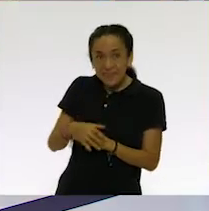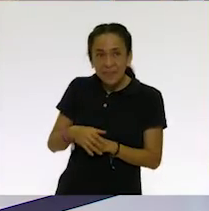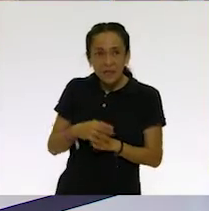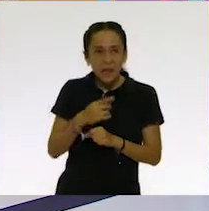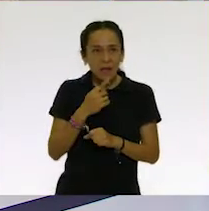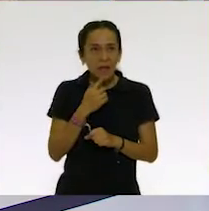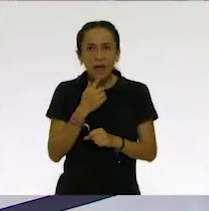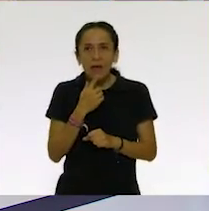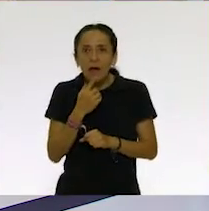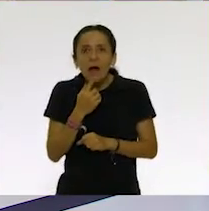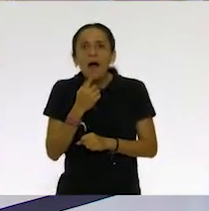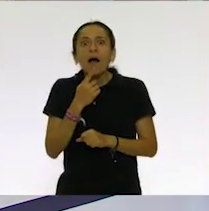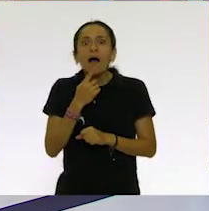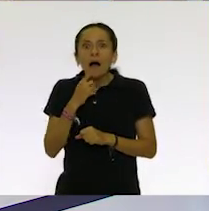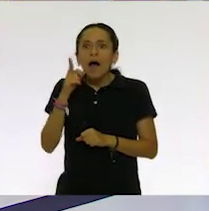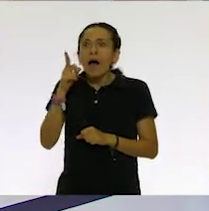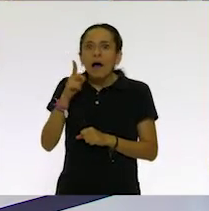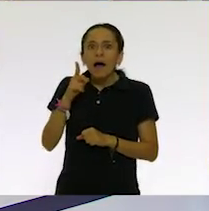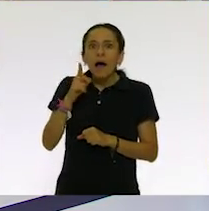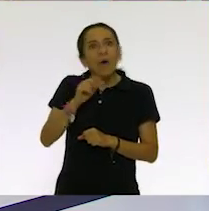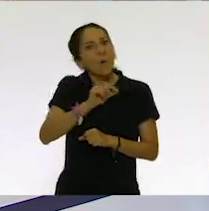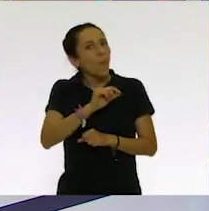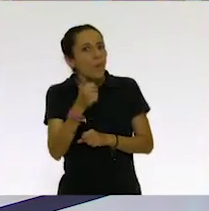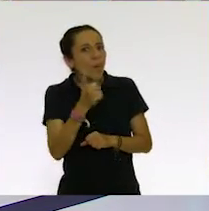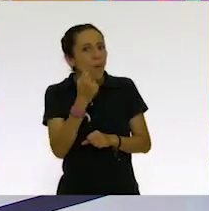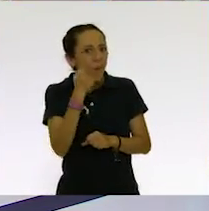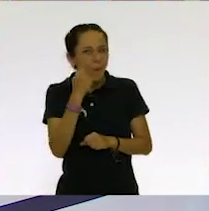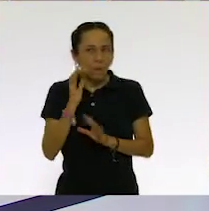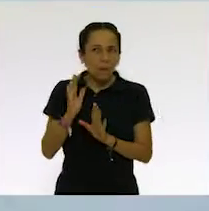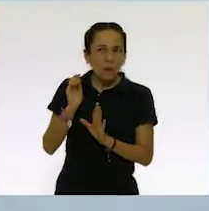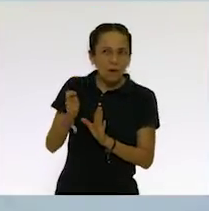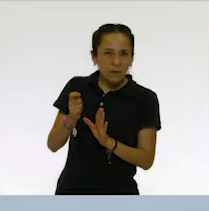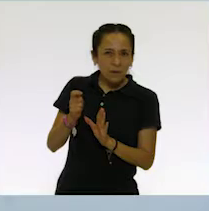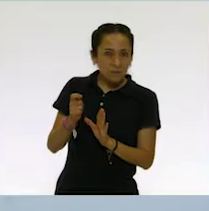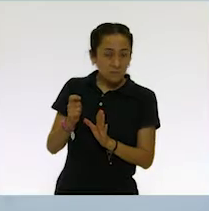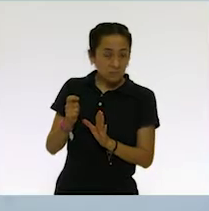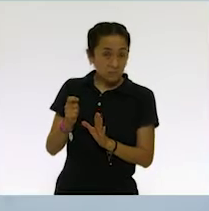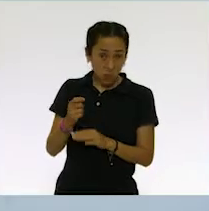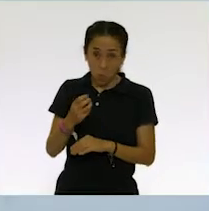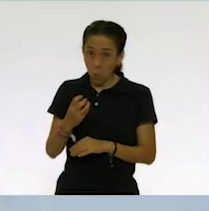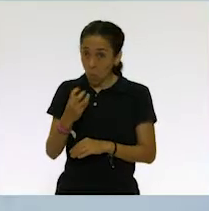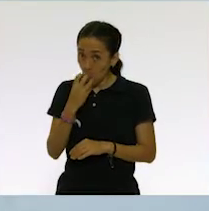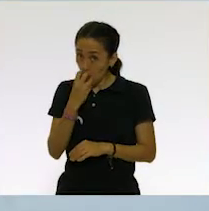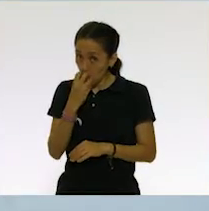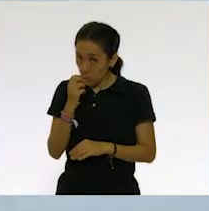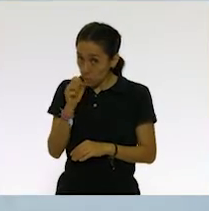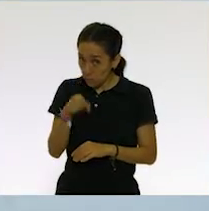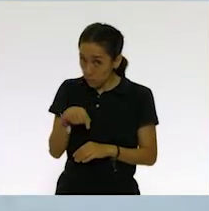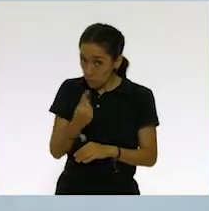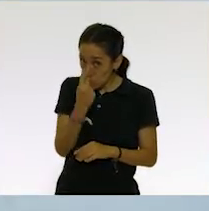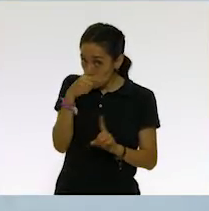otro acá ojo. Acá hay otro ojito. ¿Será de el mismo oso? ¿Será otro oso? A ver, y vamos a ver